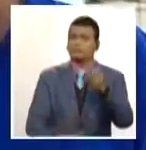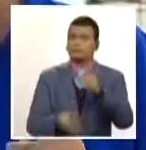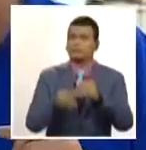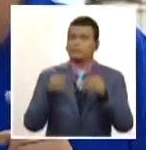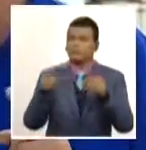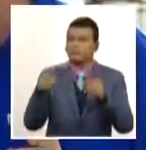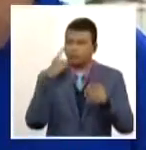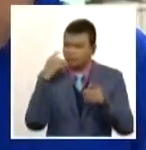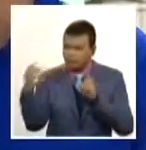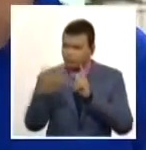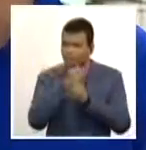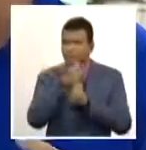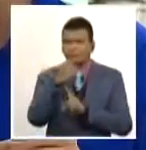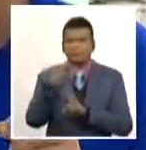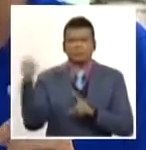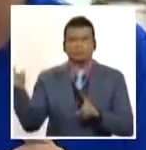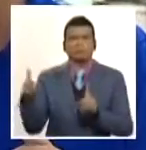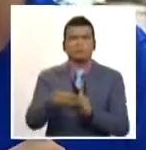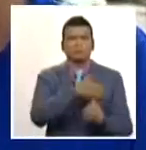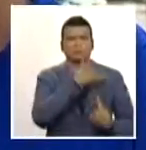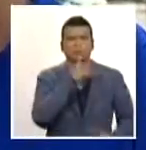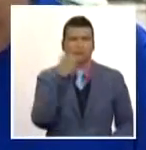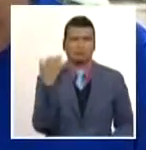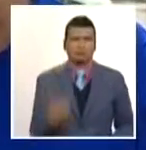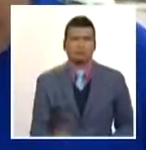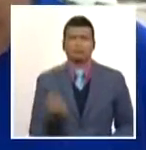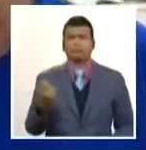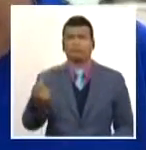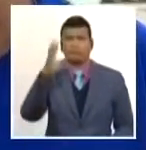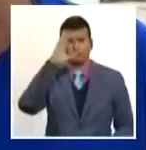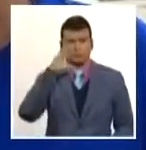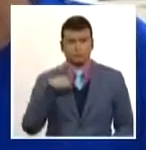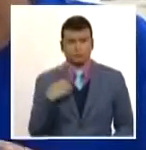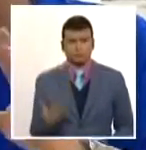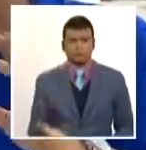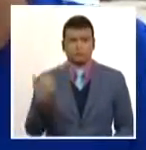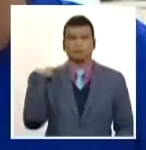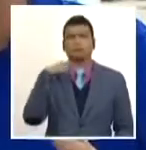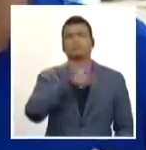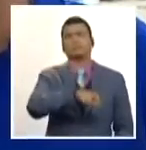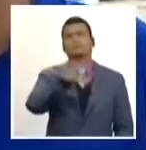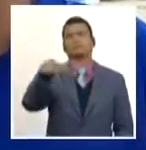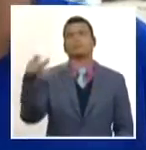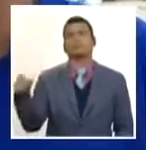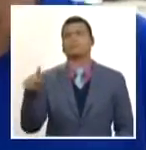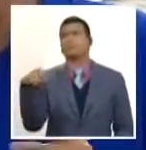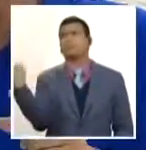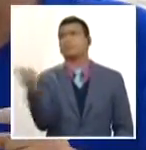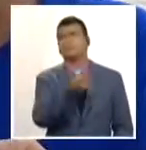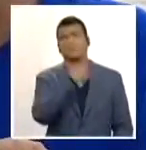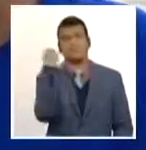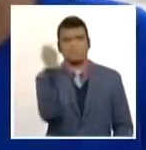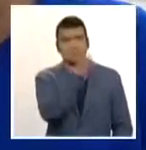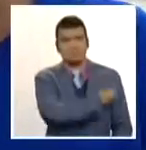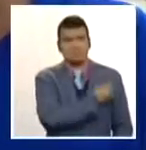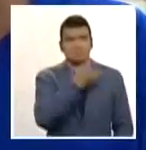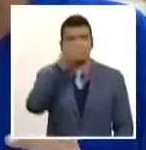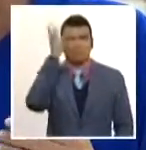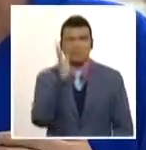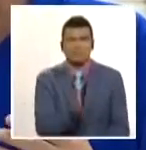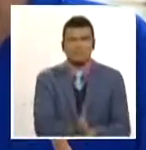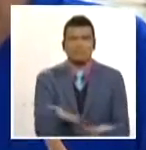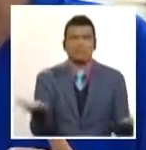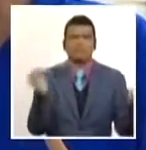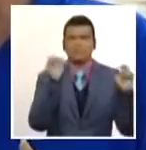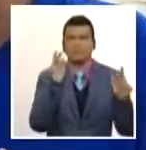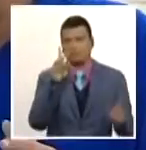ejemplo, que no hay seguridad, escasa presencia de policía al comienzo del recorrido, de allí para adelante soledad absoluta. Si llega a haber un accidente, una